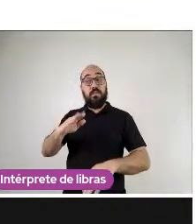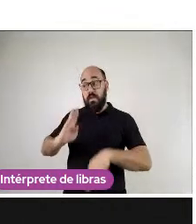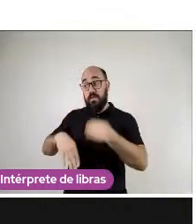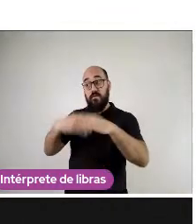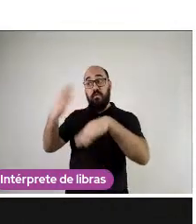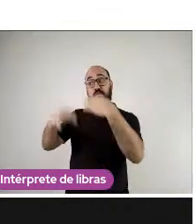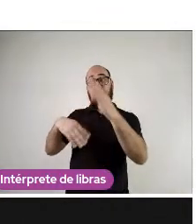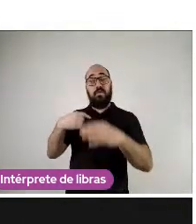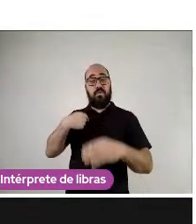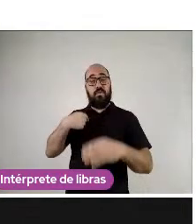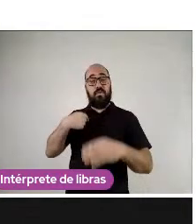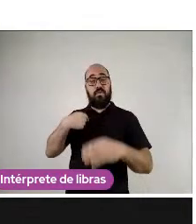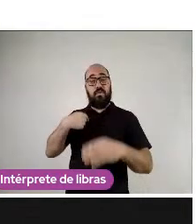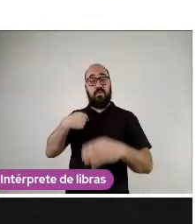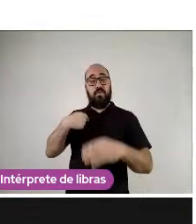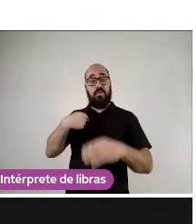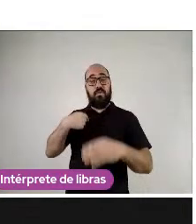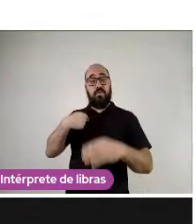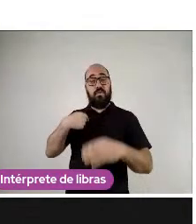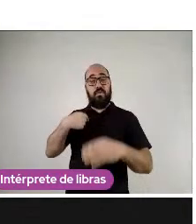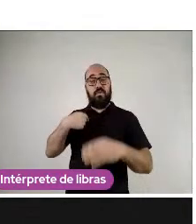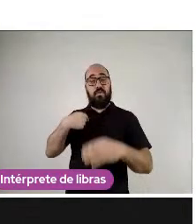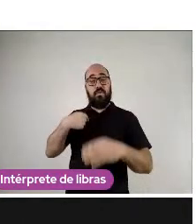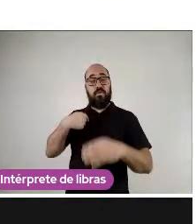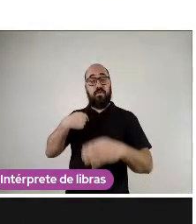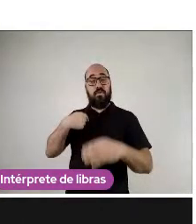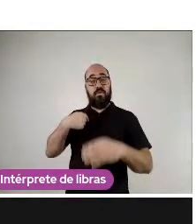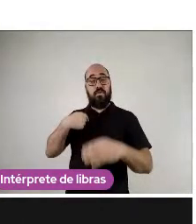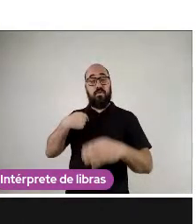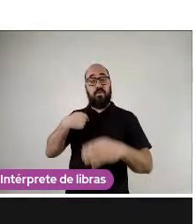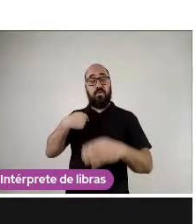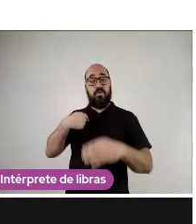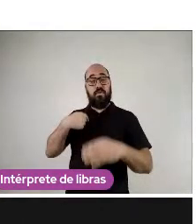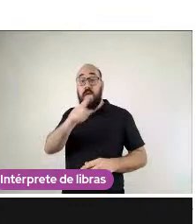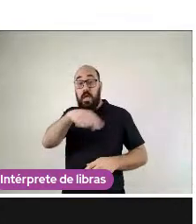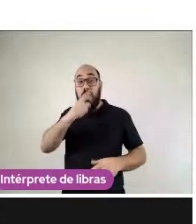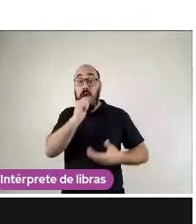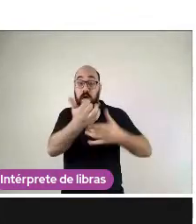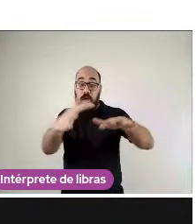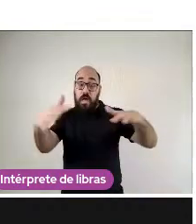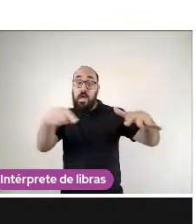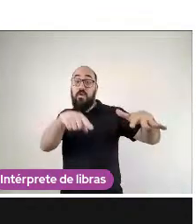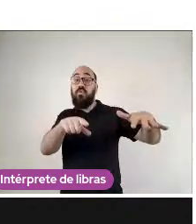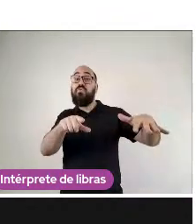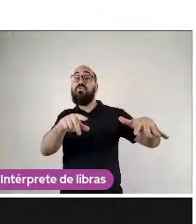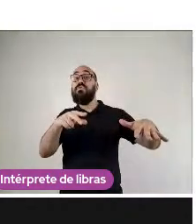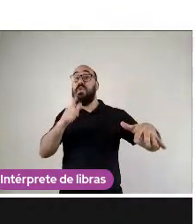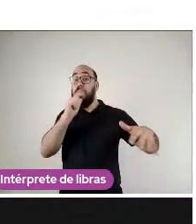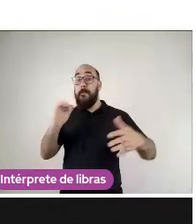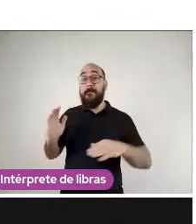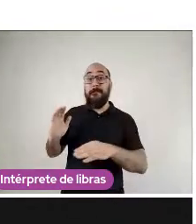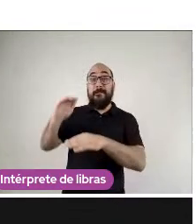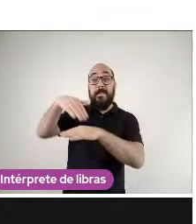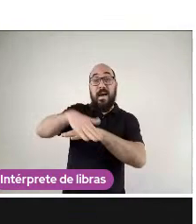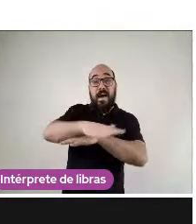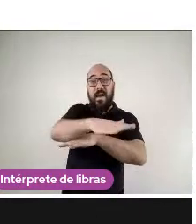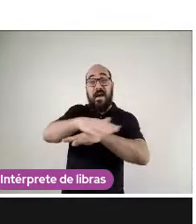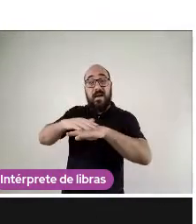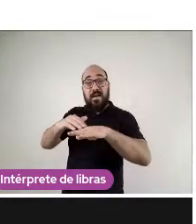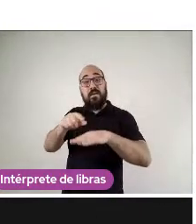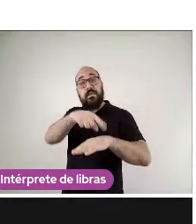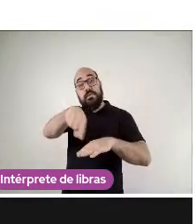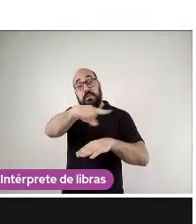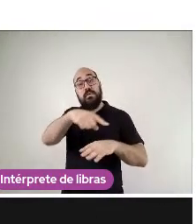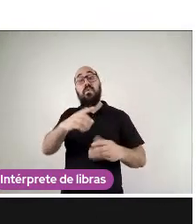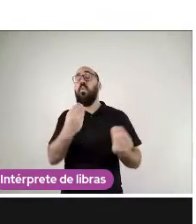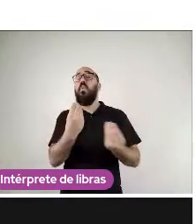impactos, para que darle un poco de contexto. El océano nos produce la